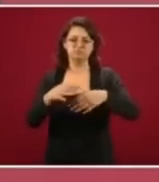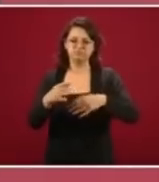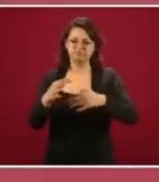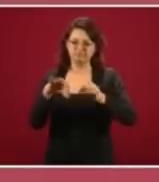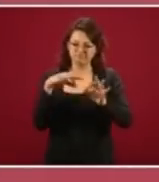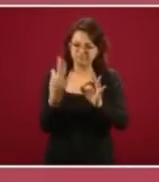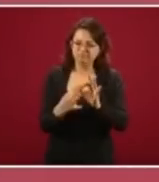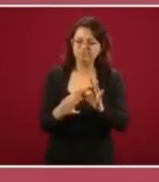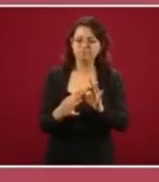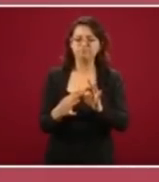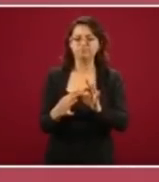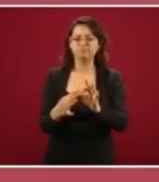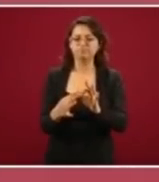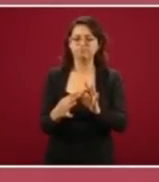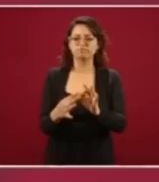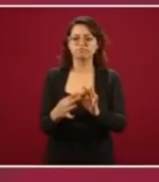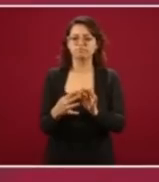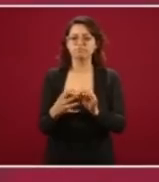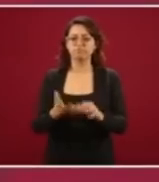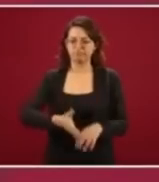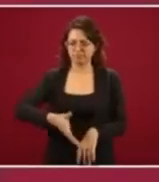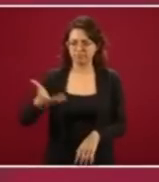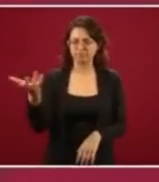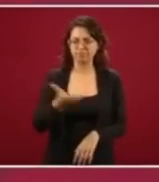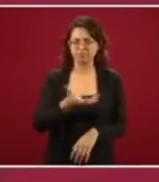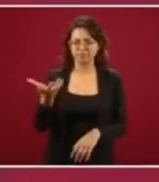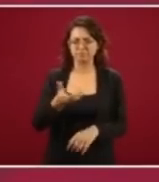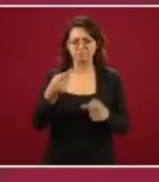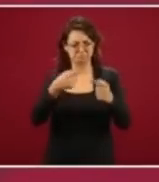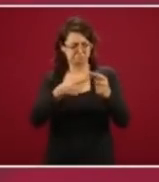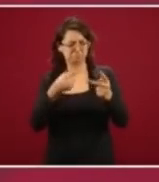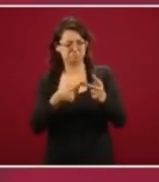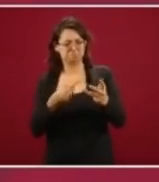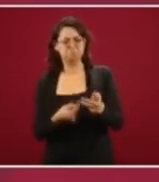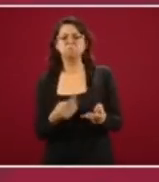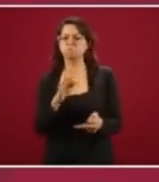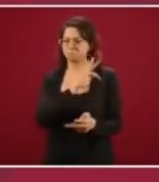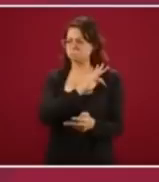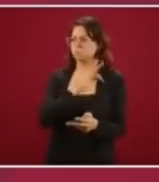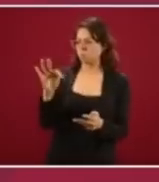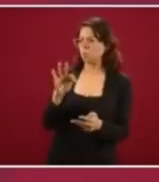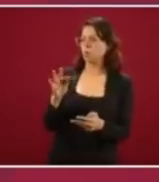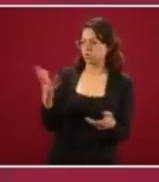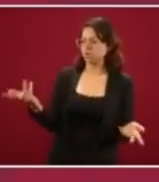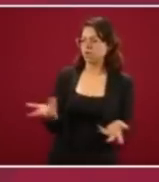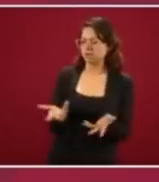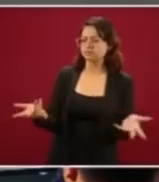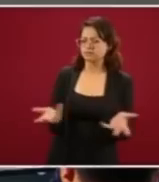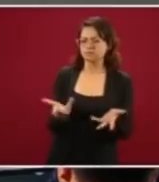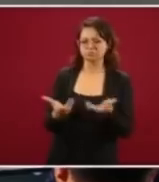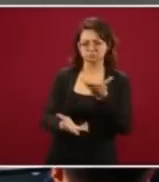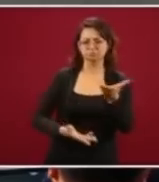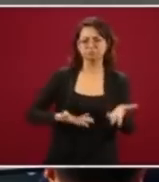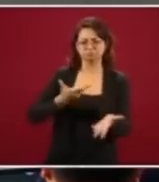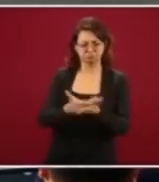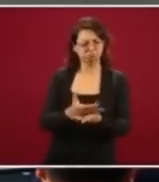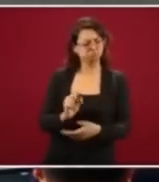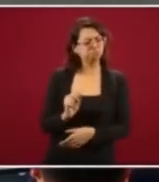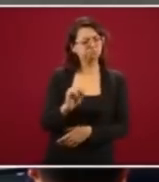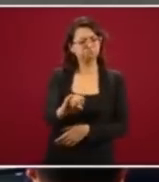eficaces, llevar a la práctica las tres cosas que tú estás proponiendo.